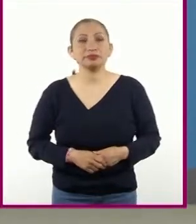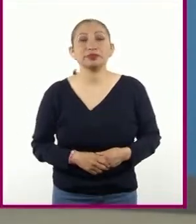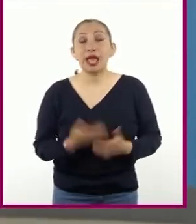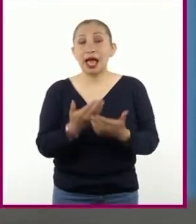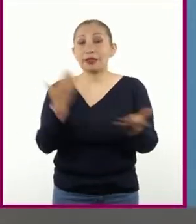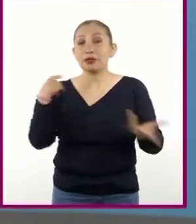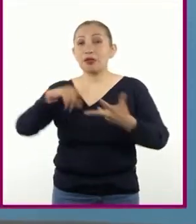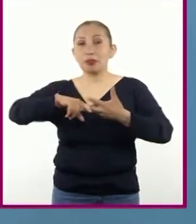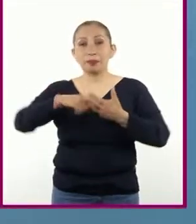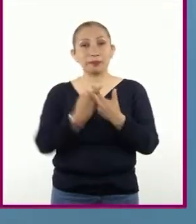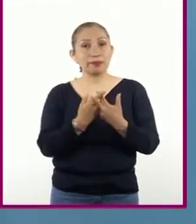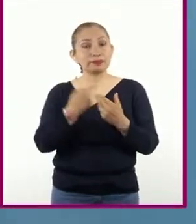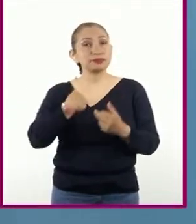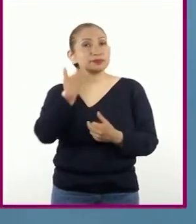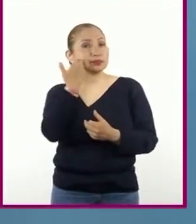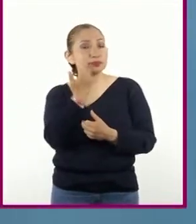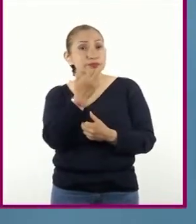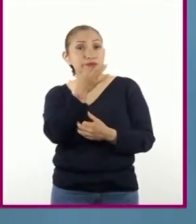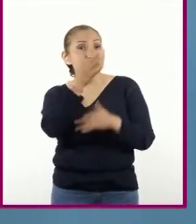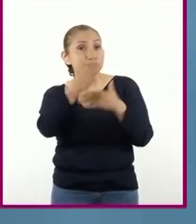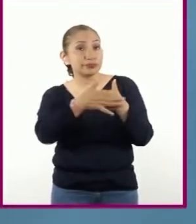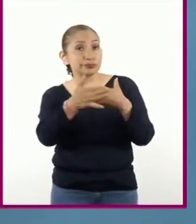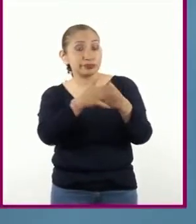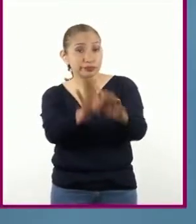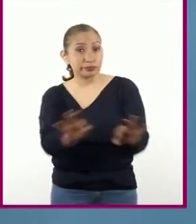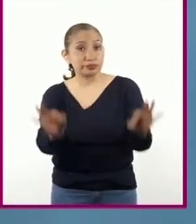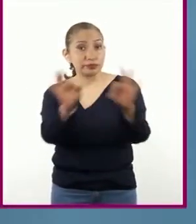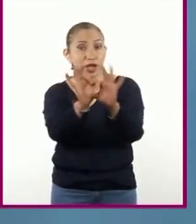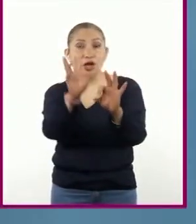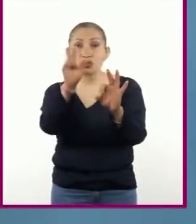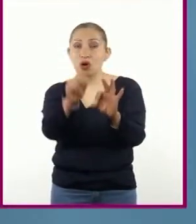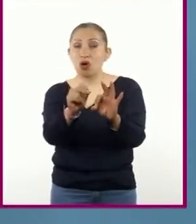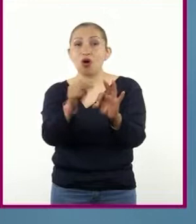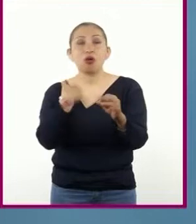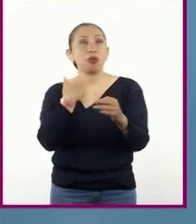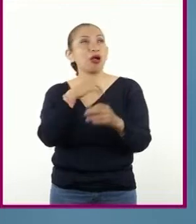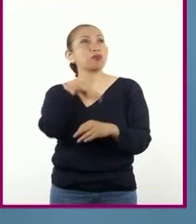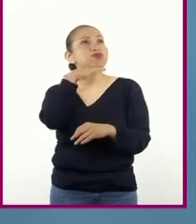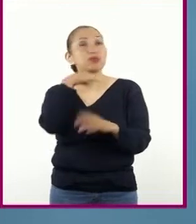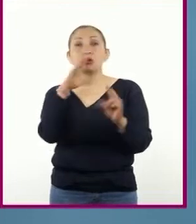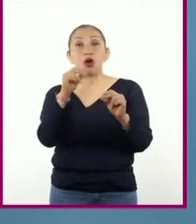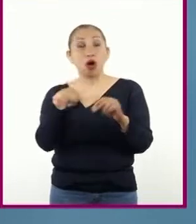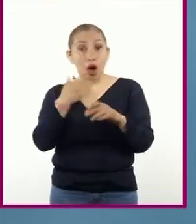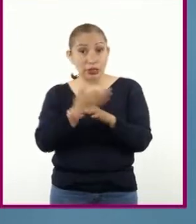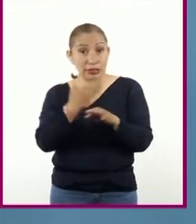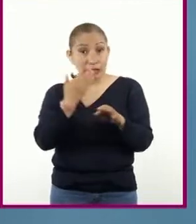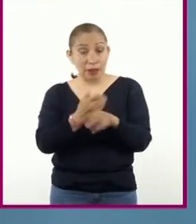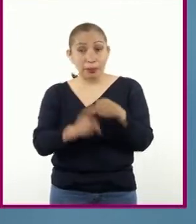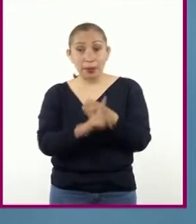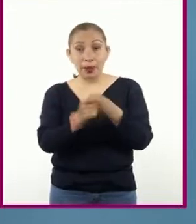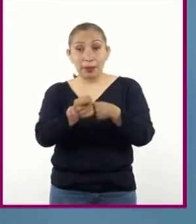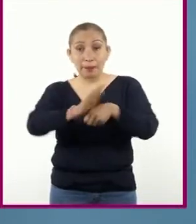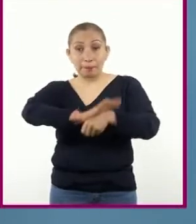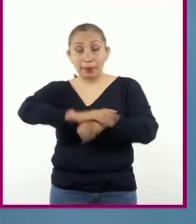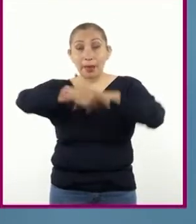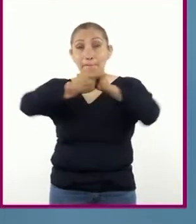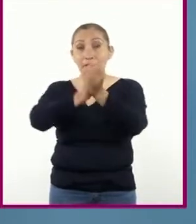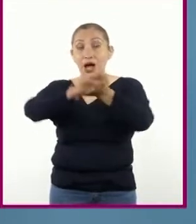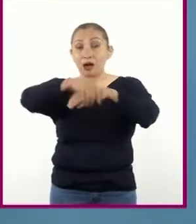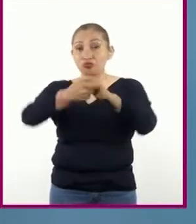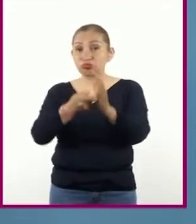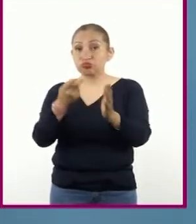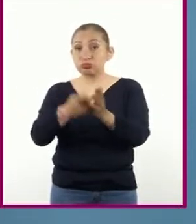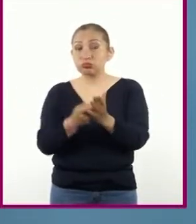Antes de empezar, me gustaría recordarles la importancia de no bajar la guardia ante la pandemia. Lávense las manos